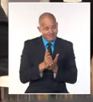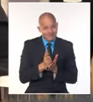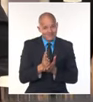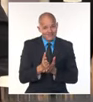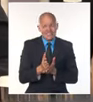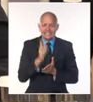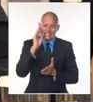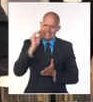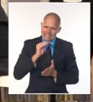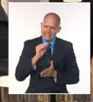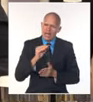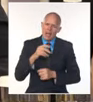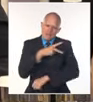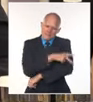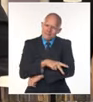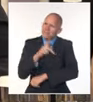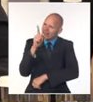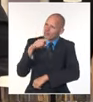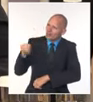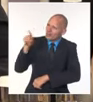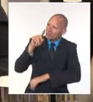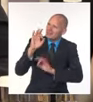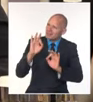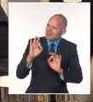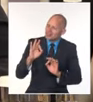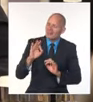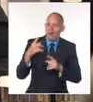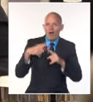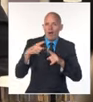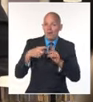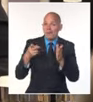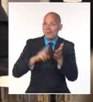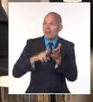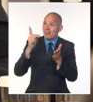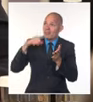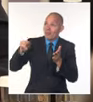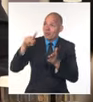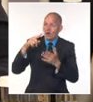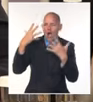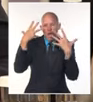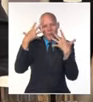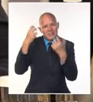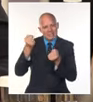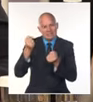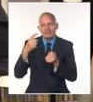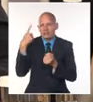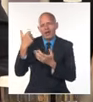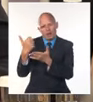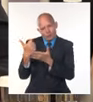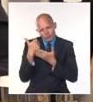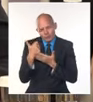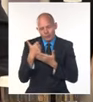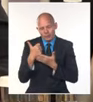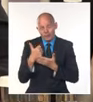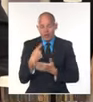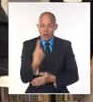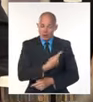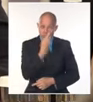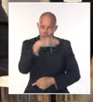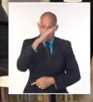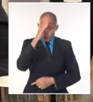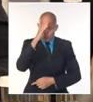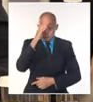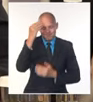comprensión, amistad y apoyo de países como los que integran la UEA tiene un valor inestimable que Cuba agradece